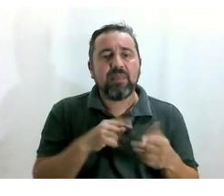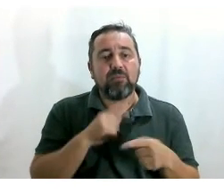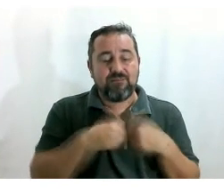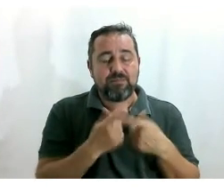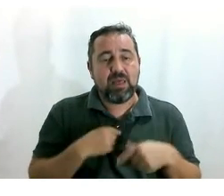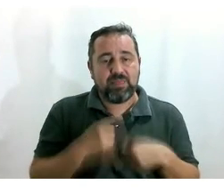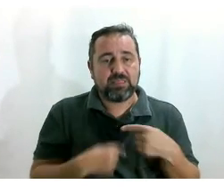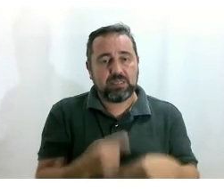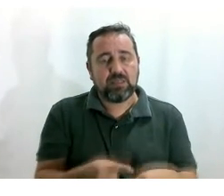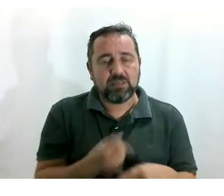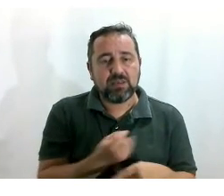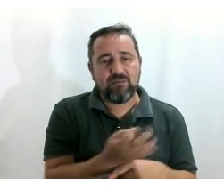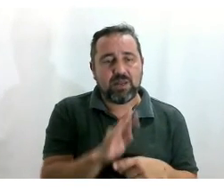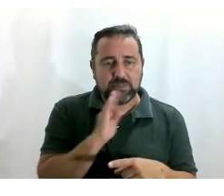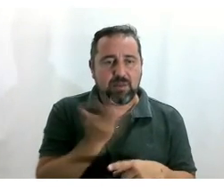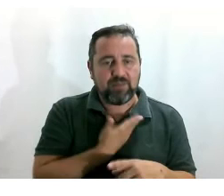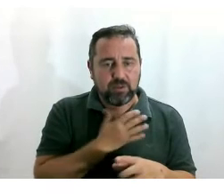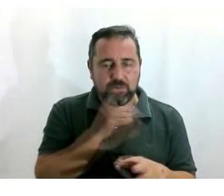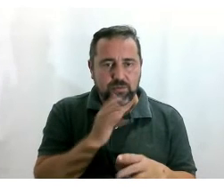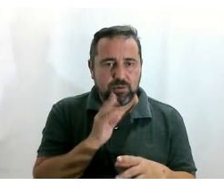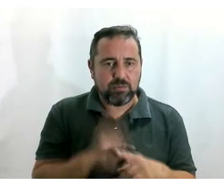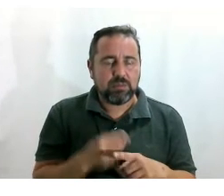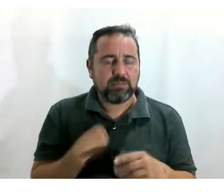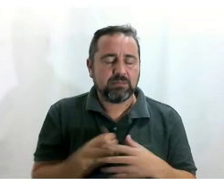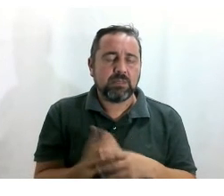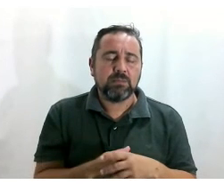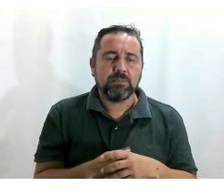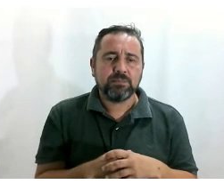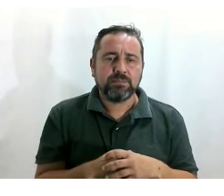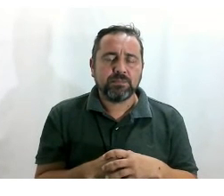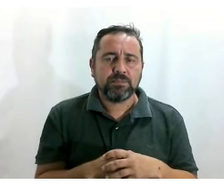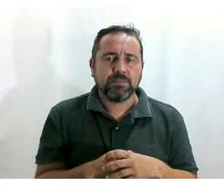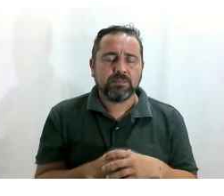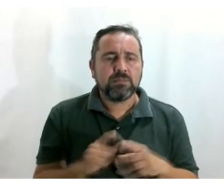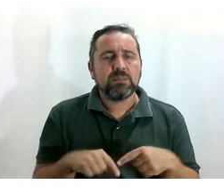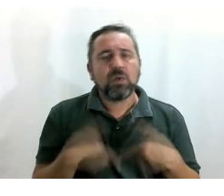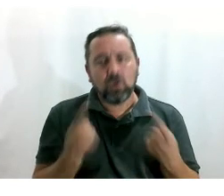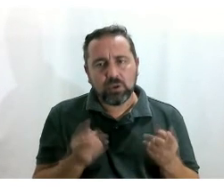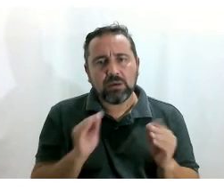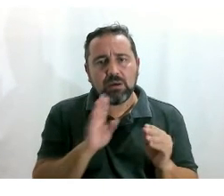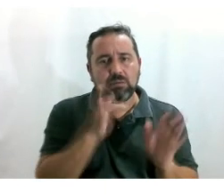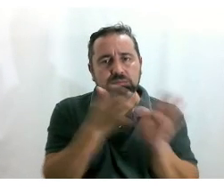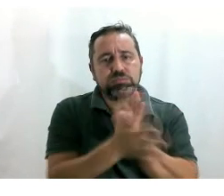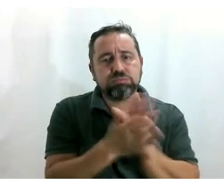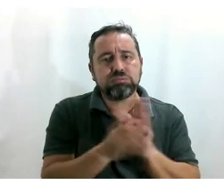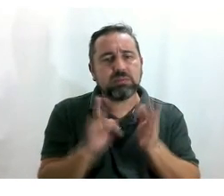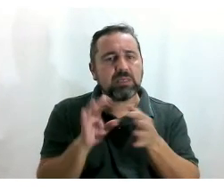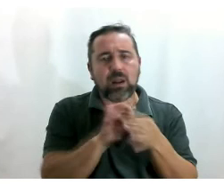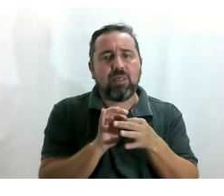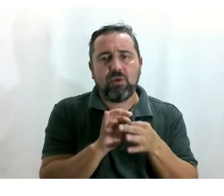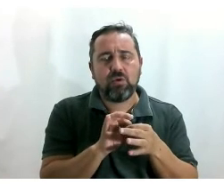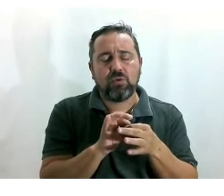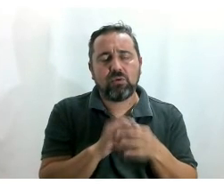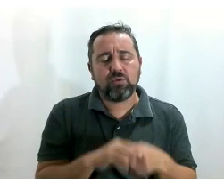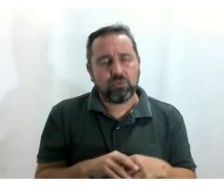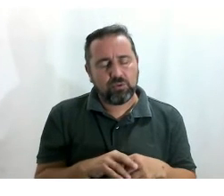familia que tiene varios afectados por la misma. Otra cuestión que también has comentado ahora en relación con